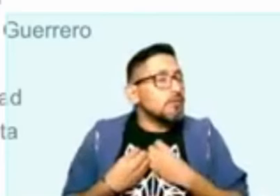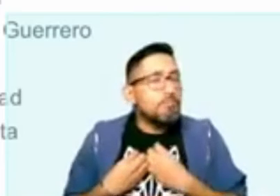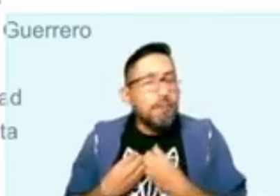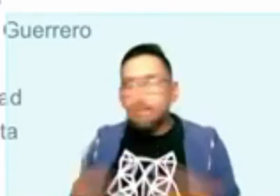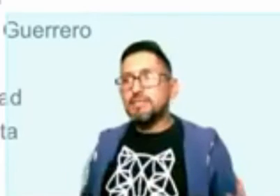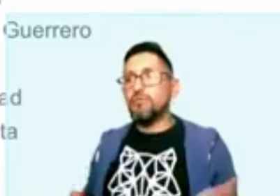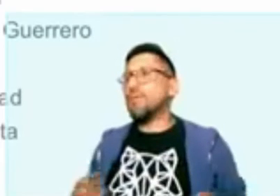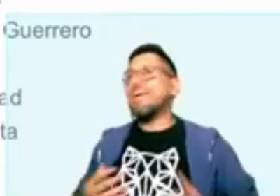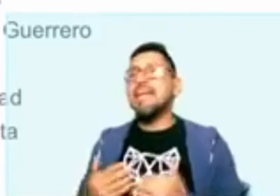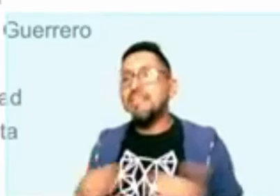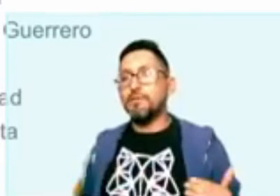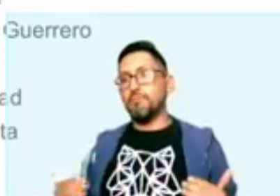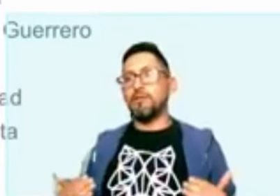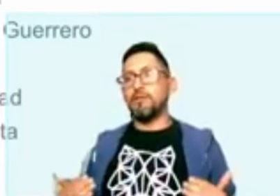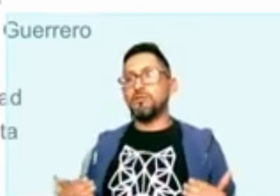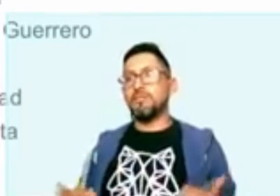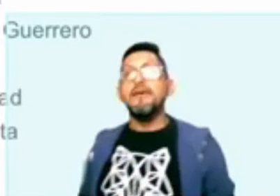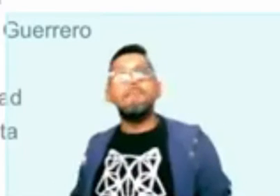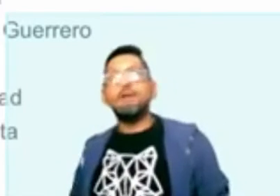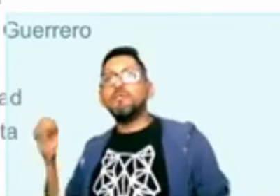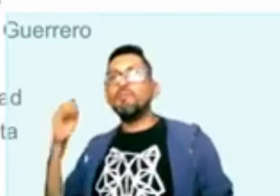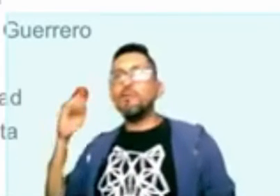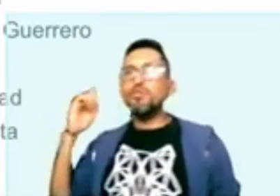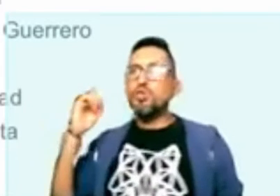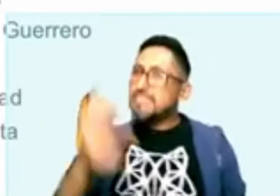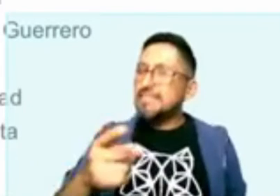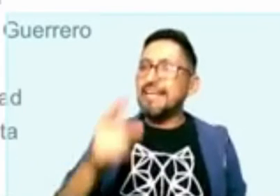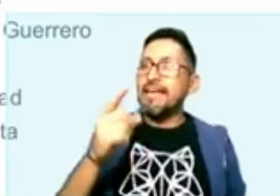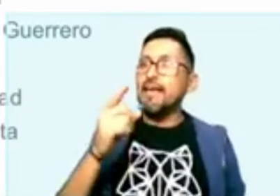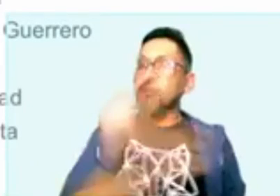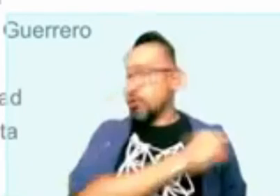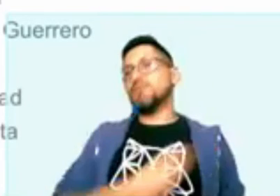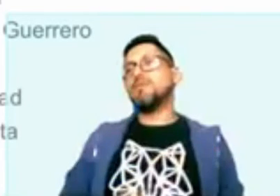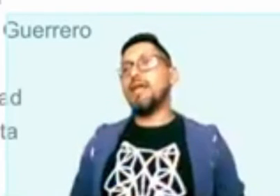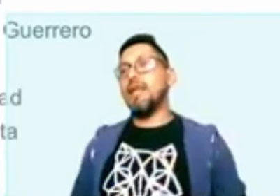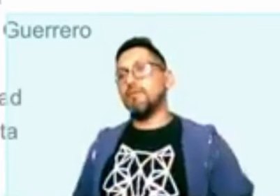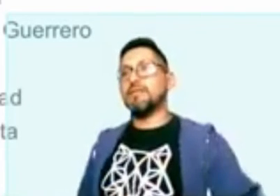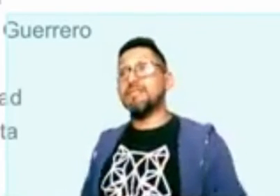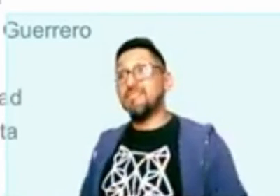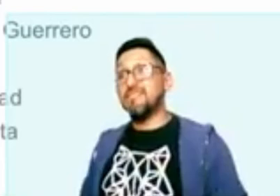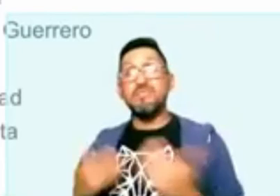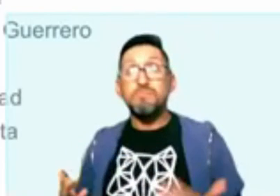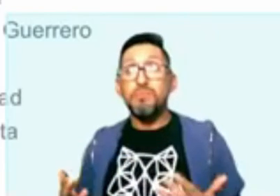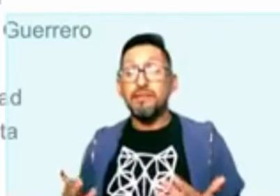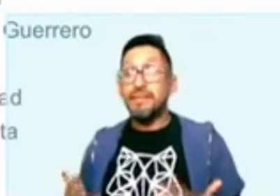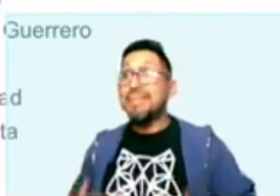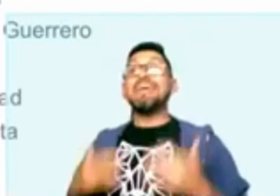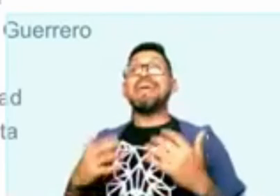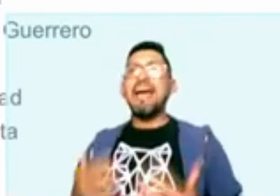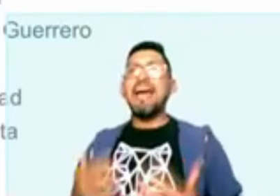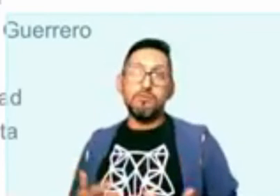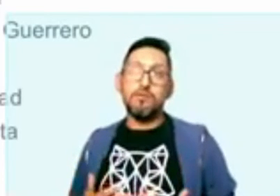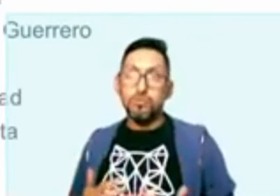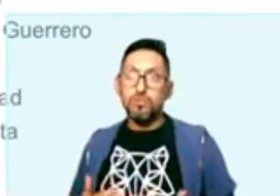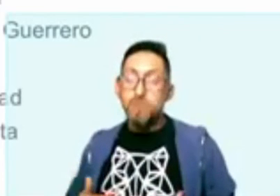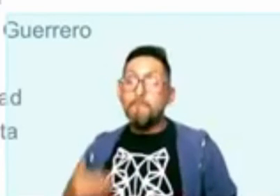estoy completamente seguro de que nadie puede imponernos cosas, pero si podemos coincidir en que lo que te estoy señalando en esta presentación es importante,